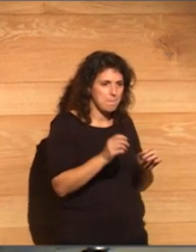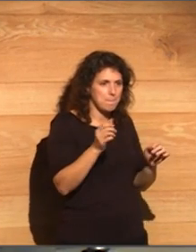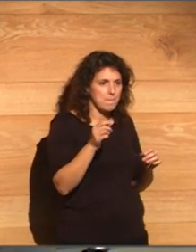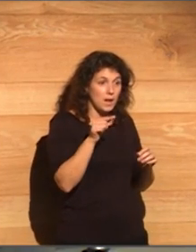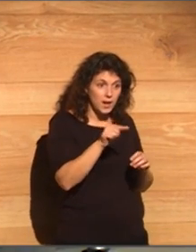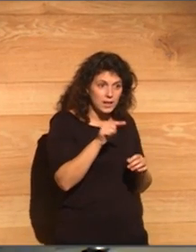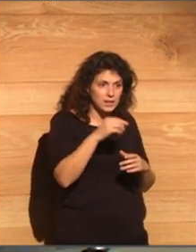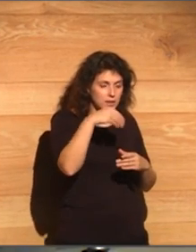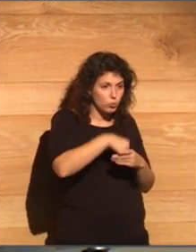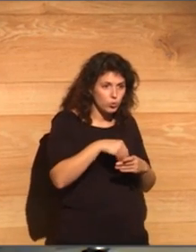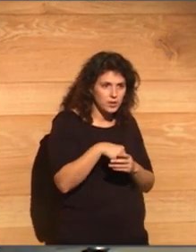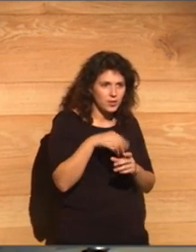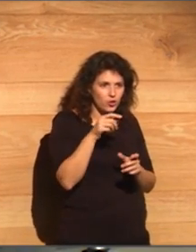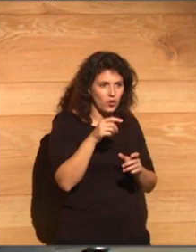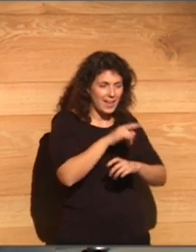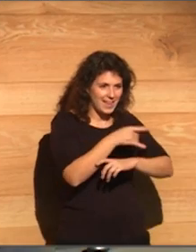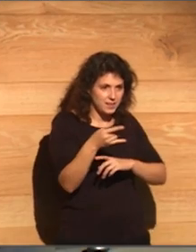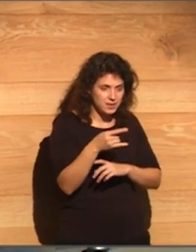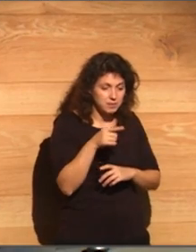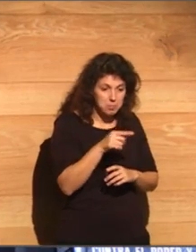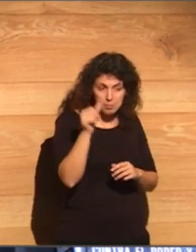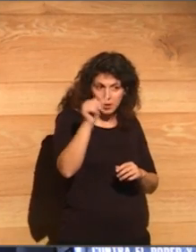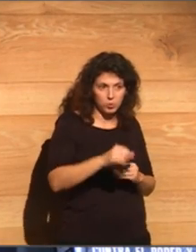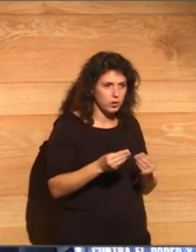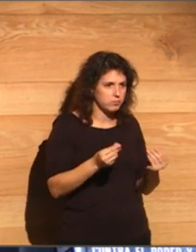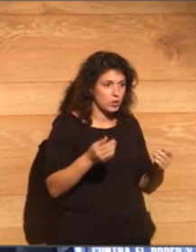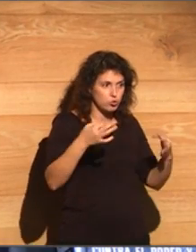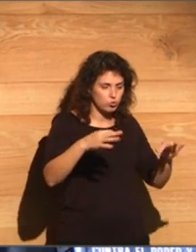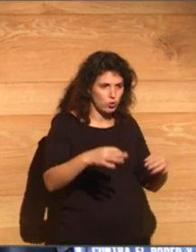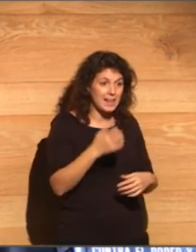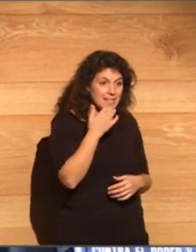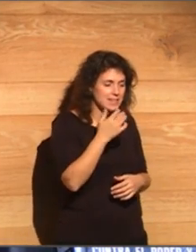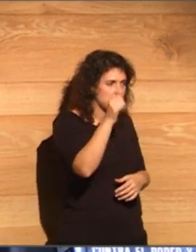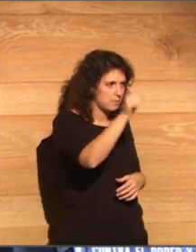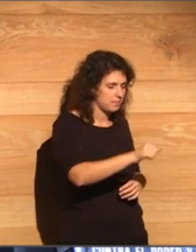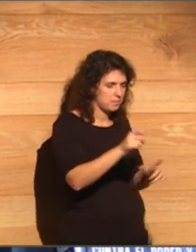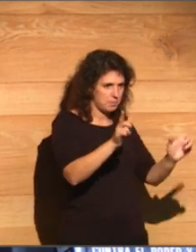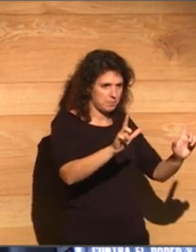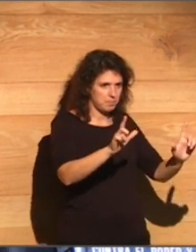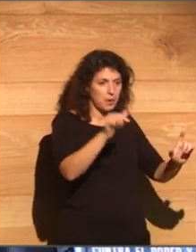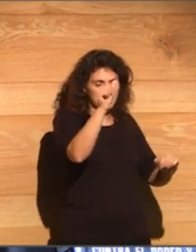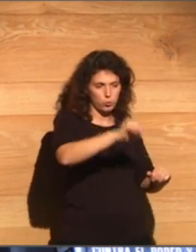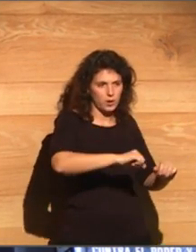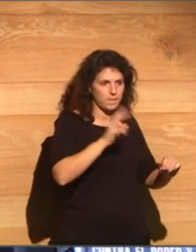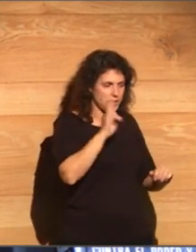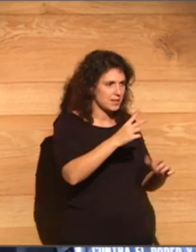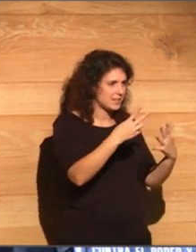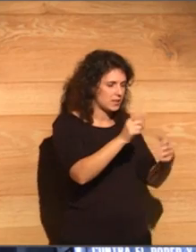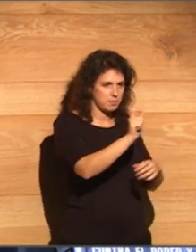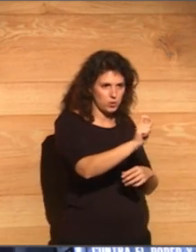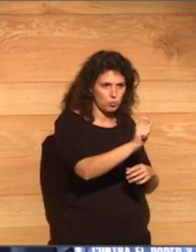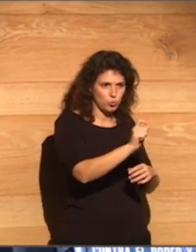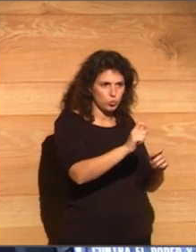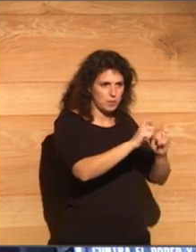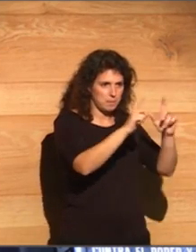con un montón de personajes y un montón de extras. De hecho, es una peli que fluye sola. Si tú empiezas a verla ahora y dices, voy a ver el primer plano, los primeros 7 minutos que dure el plano, y